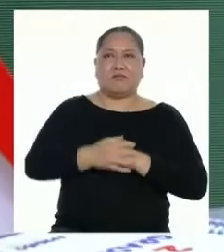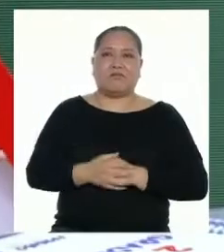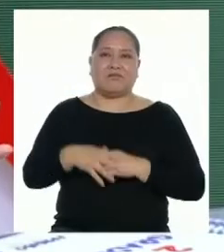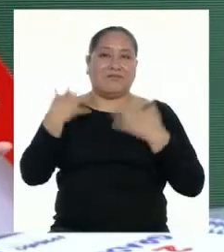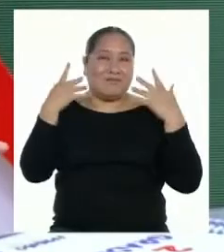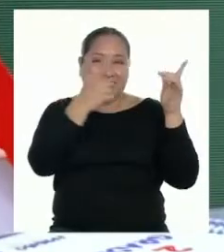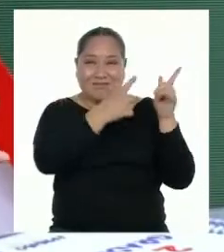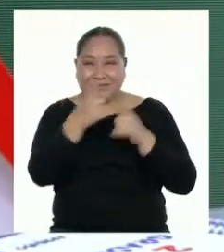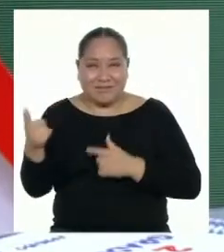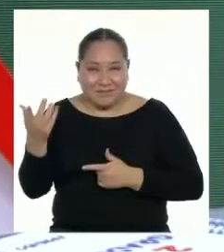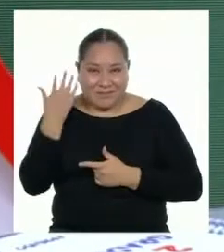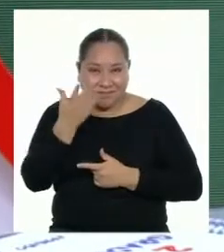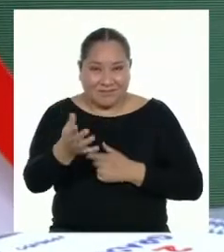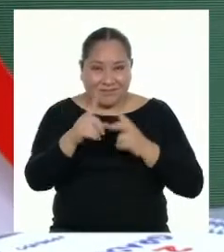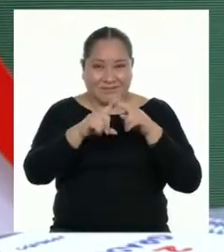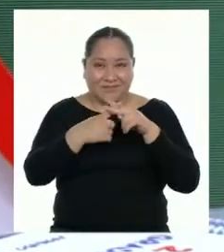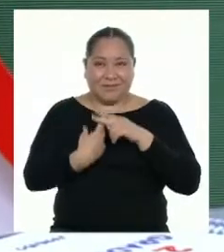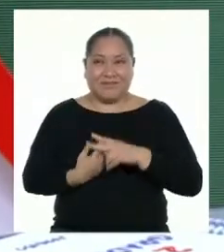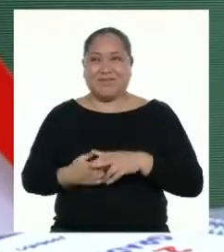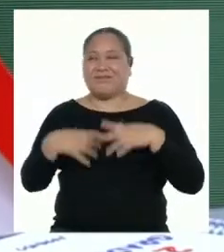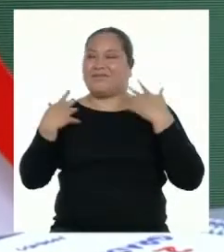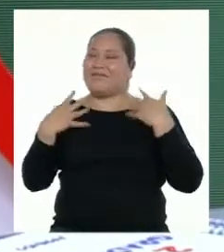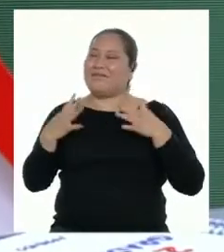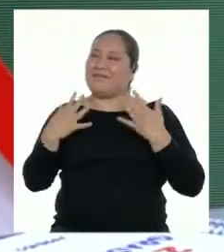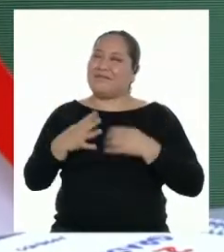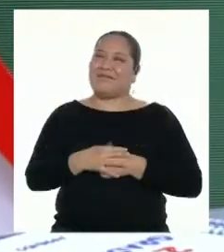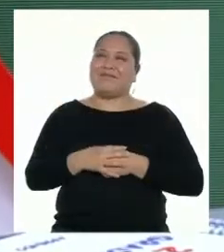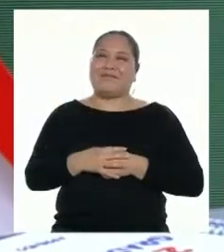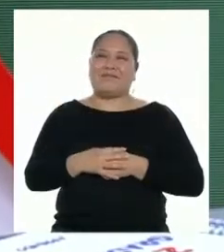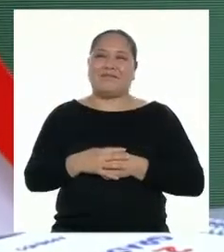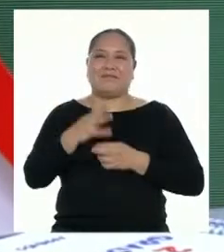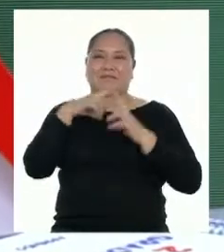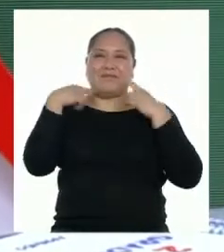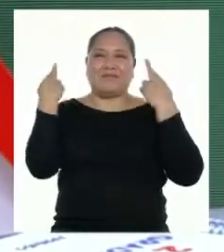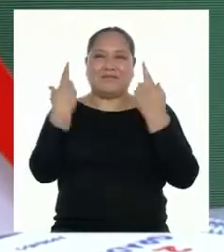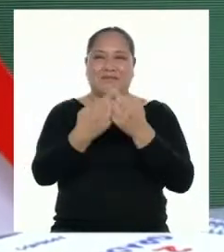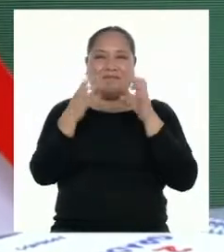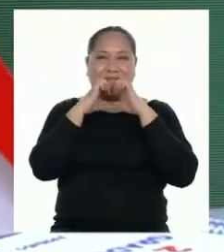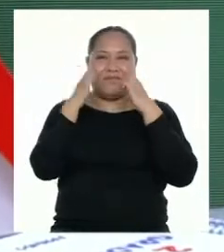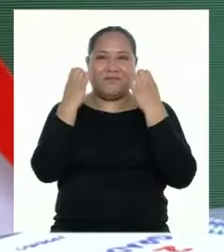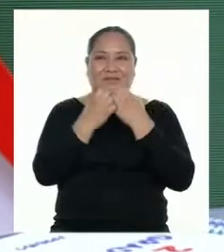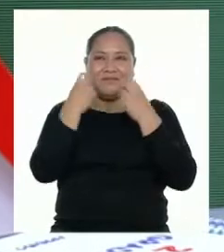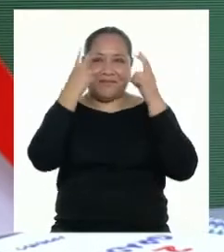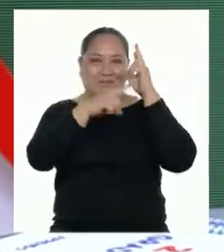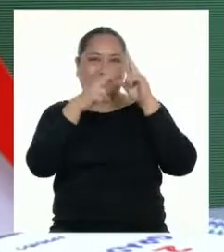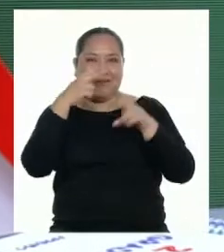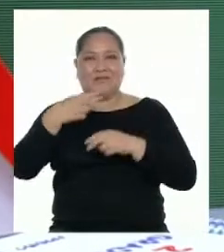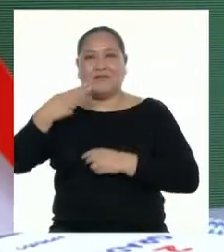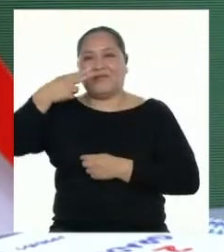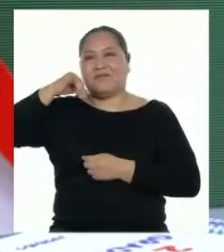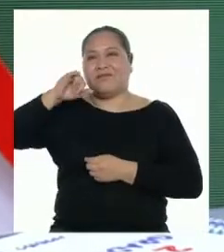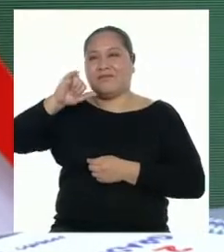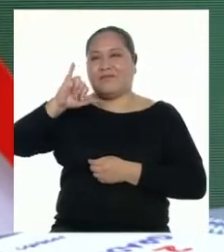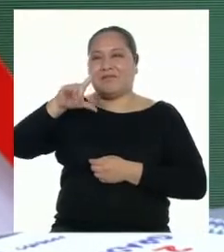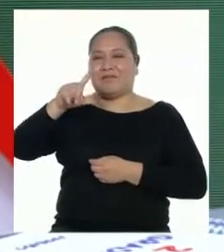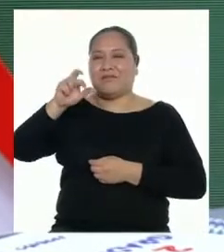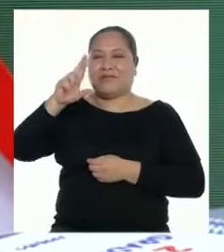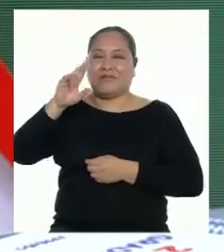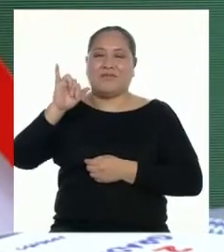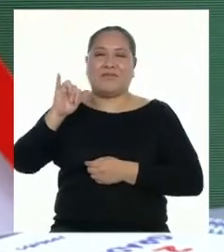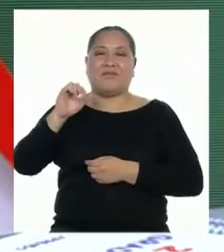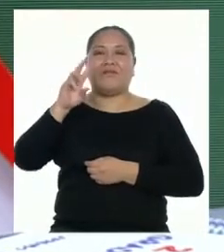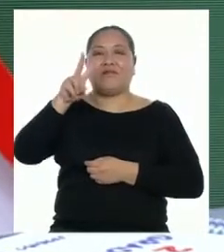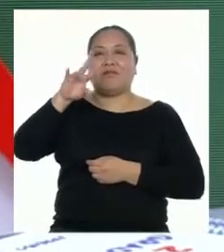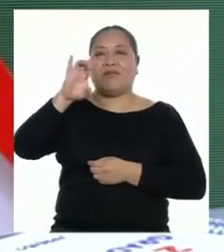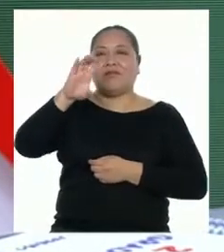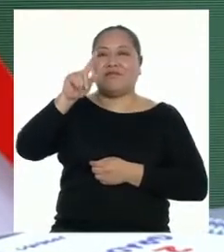¿Están preparadas y preparados para empezar? Entonces, vamos con la reunión de equipo para ver lo que Hilary, Víctor y Cristian tienen que